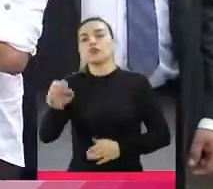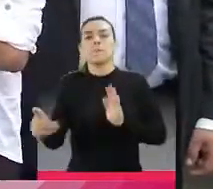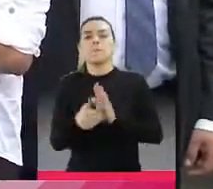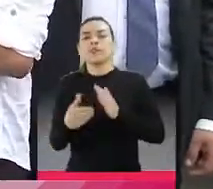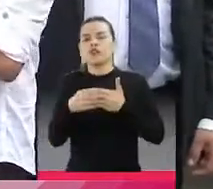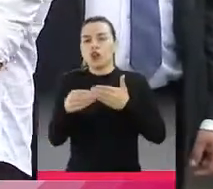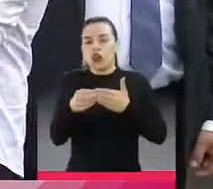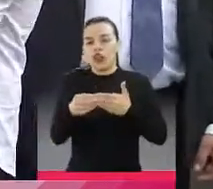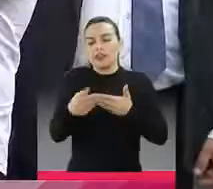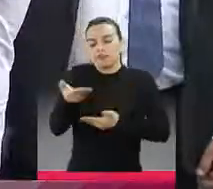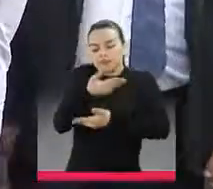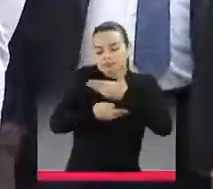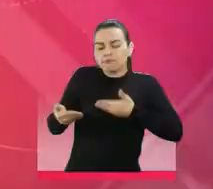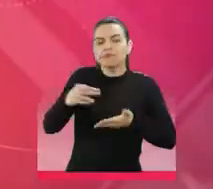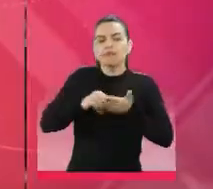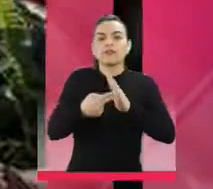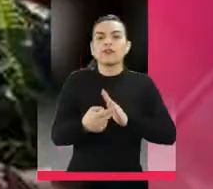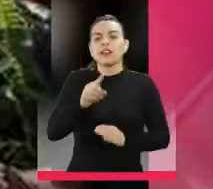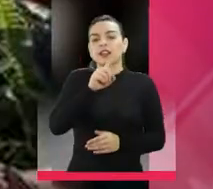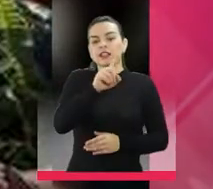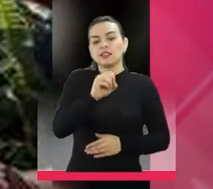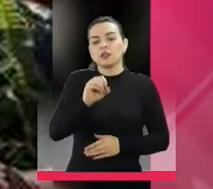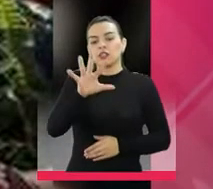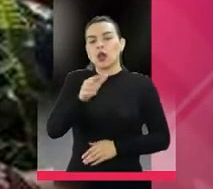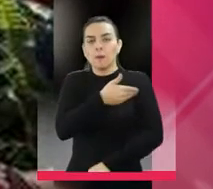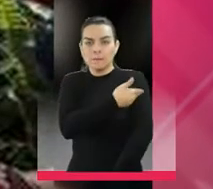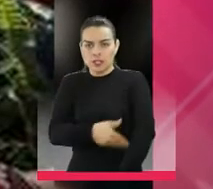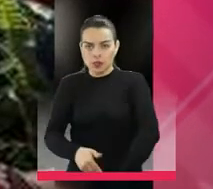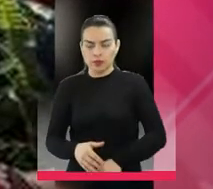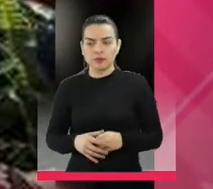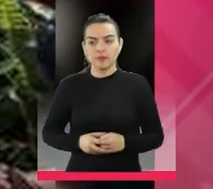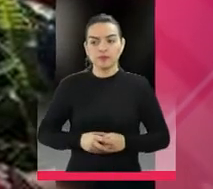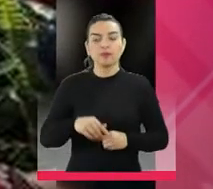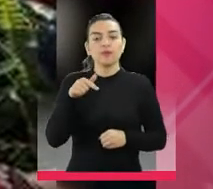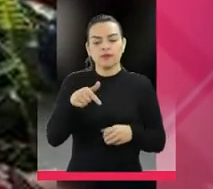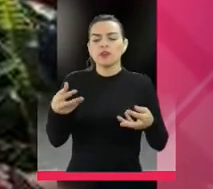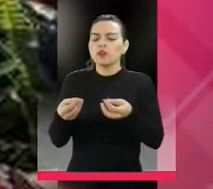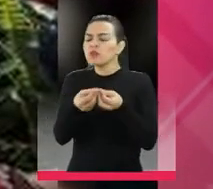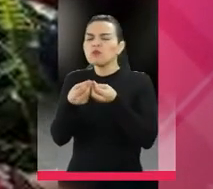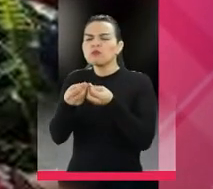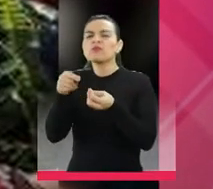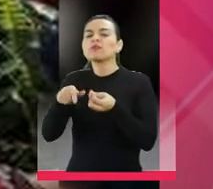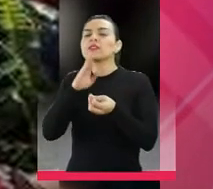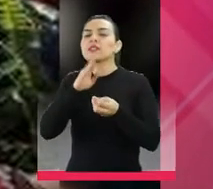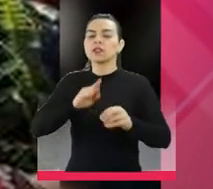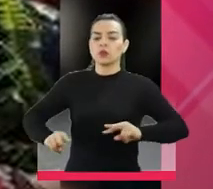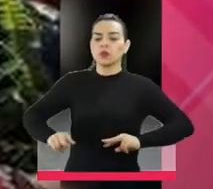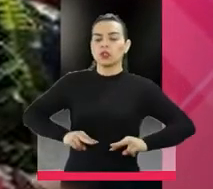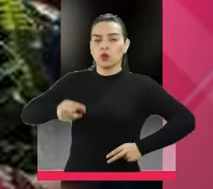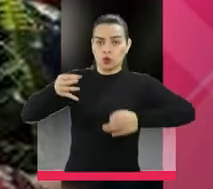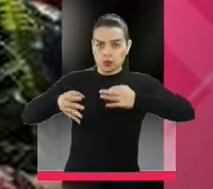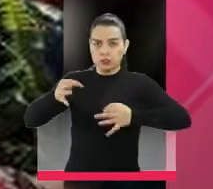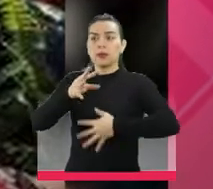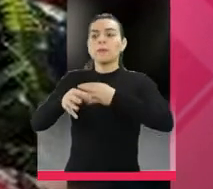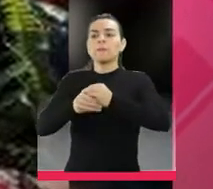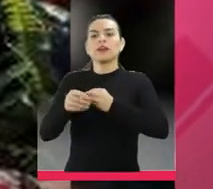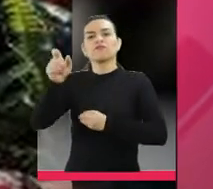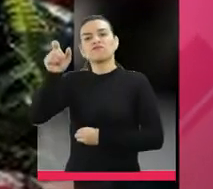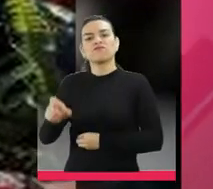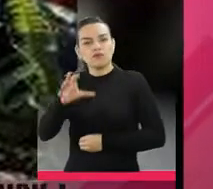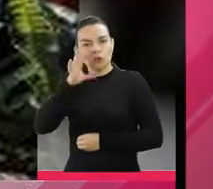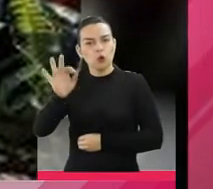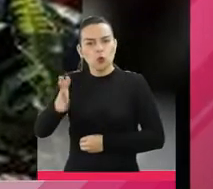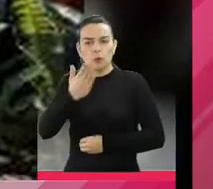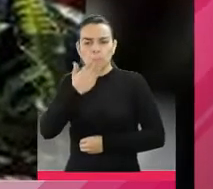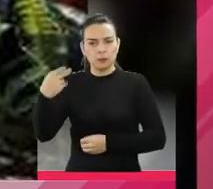de 105 millones de pesos. Una comisión integrada por el coordinador de justicia de la organización del Cabildo Mayor Agua de Ricaurte y el